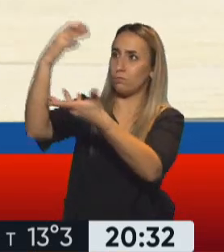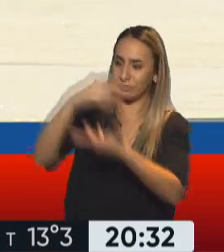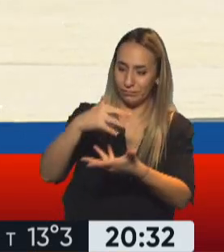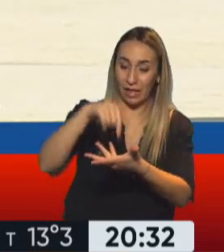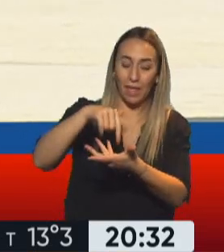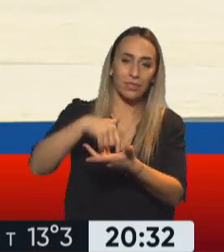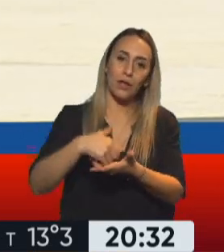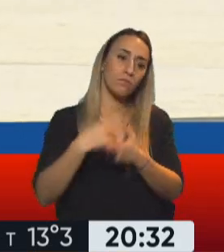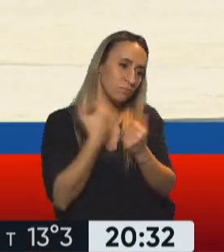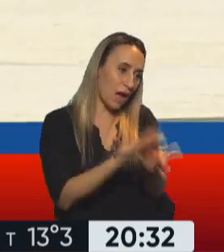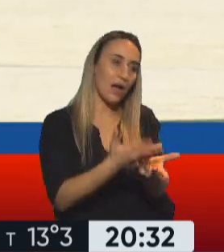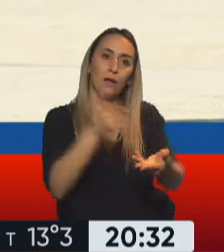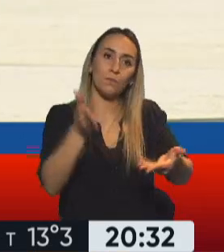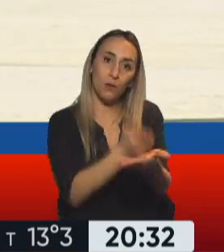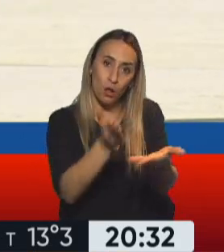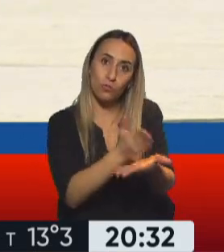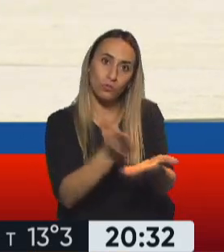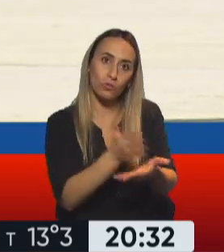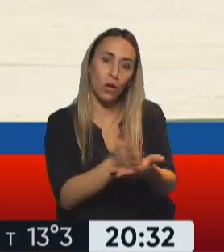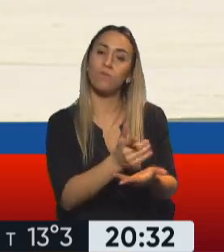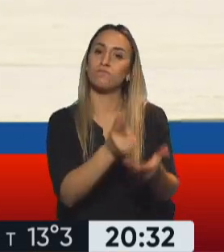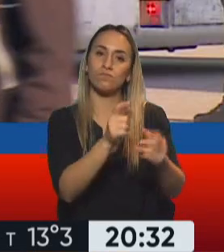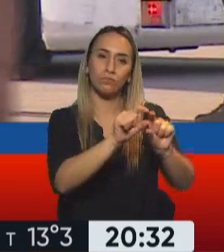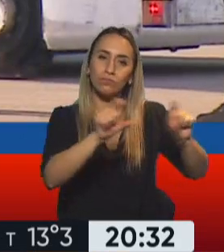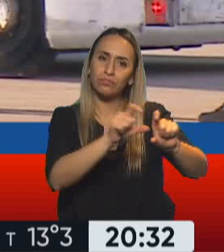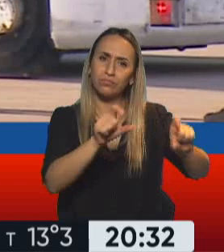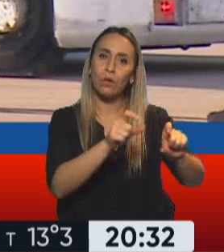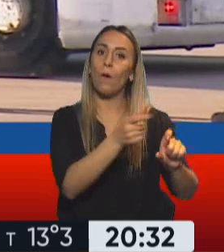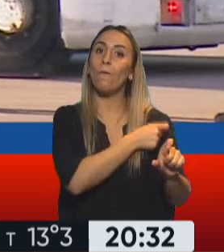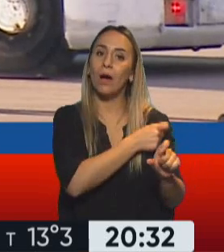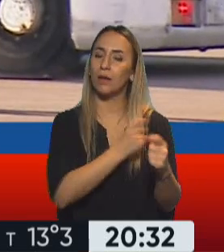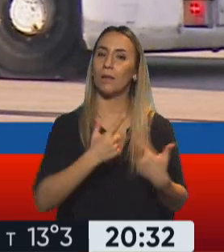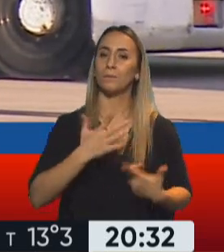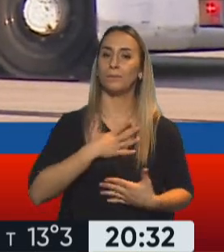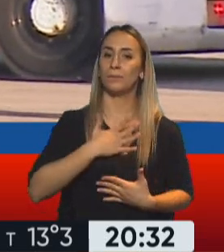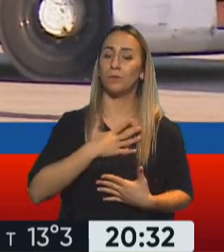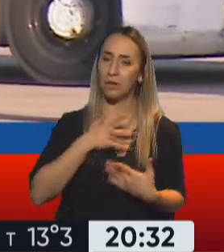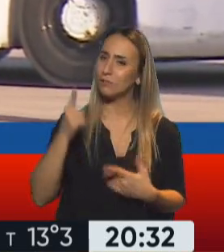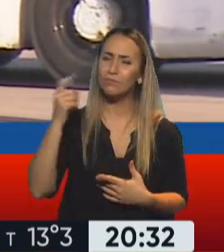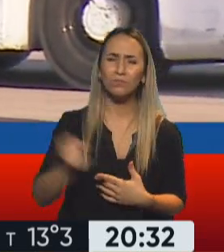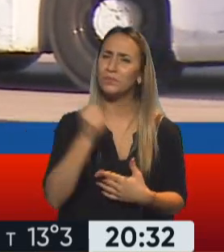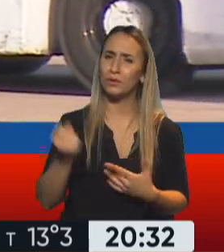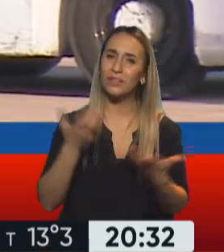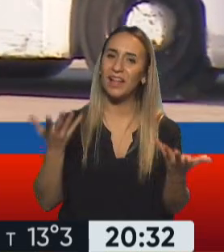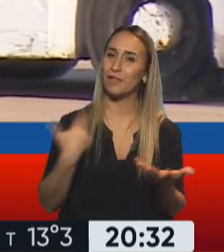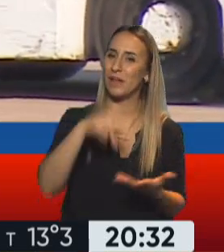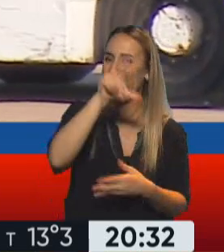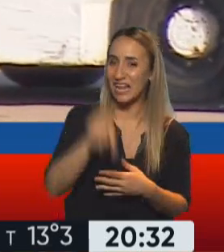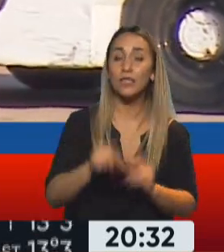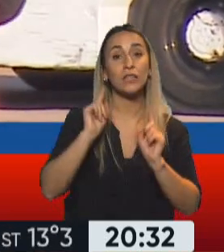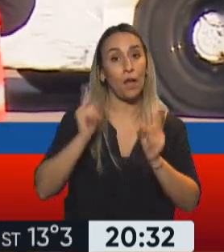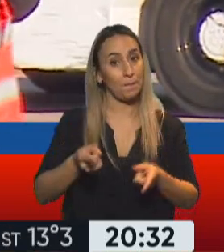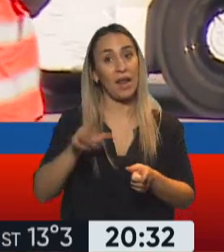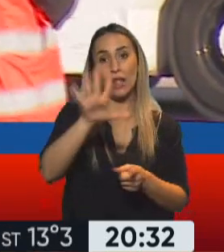supone que es una producción que va a ir creciendo y es muy importante no solamente para nuestro país es una noticia importante para